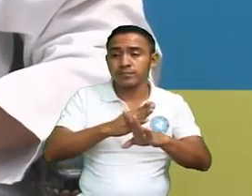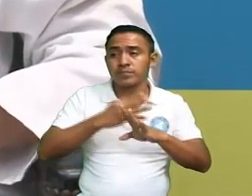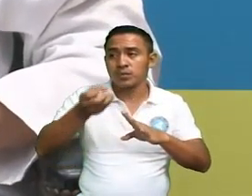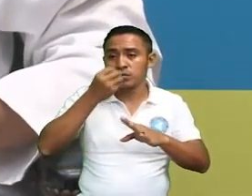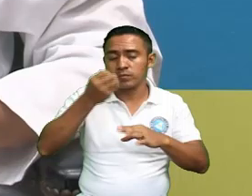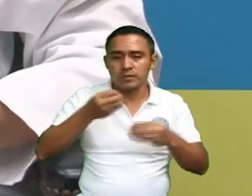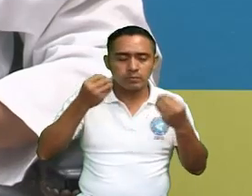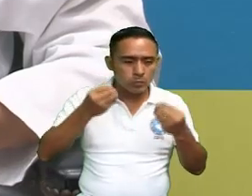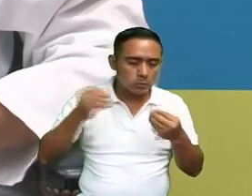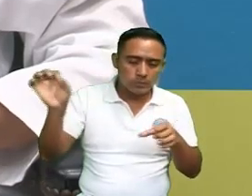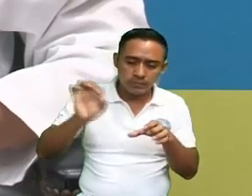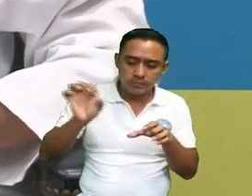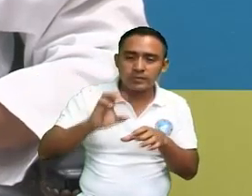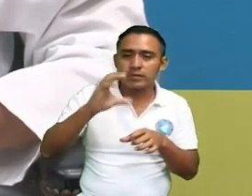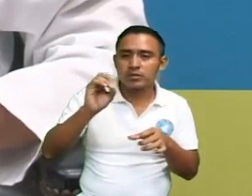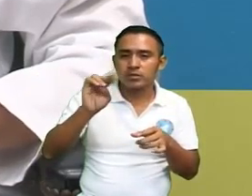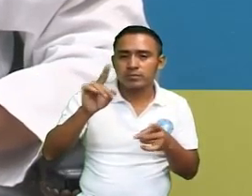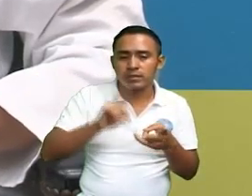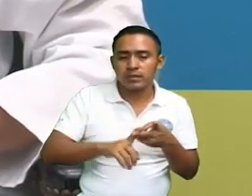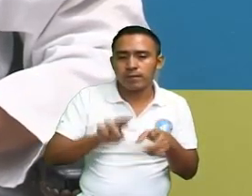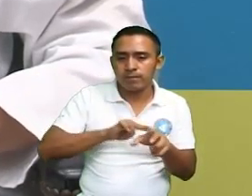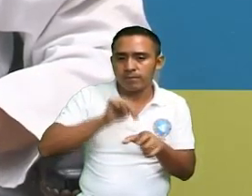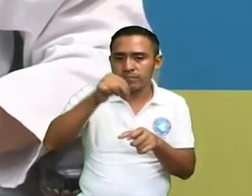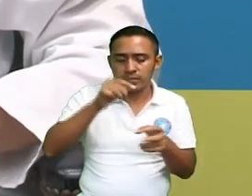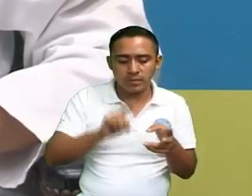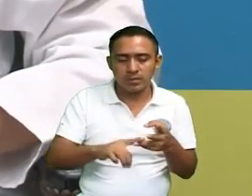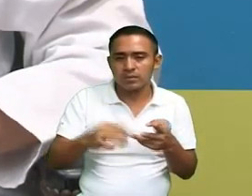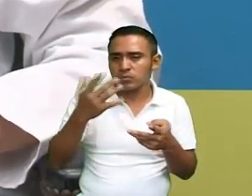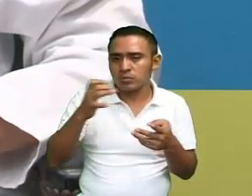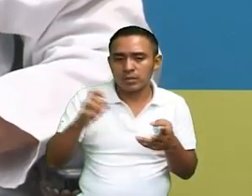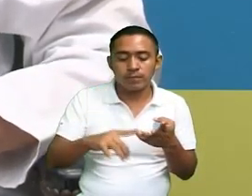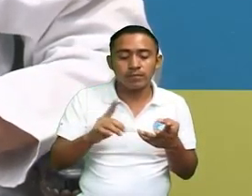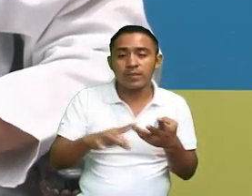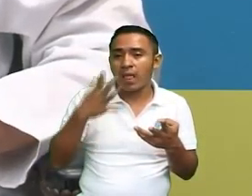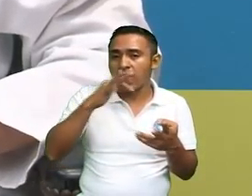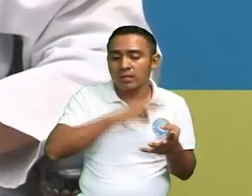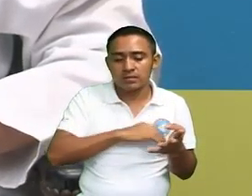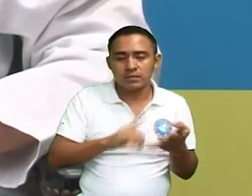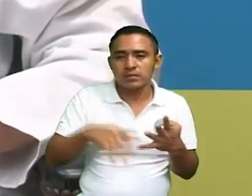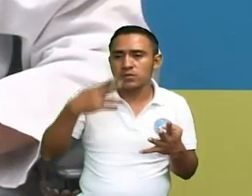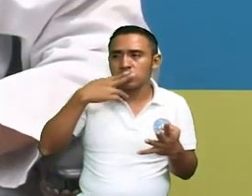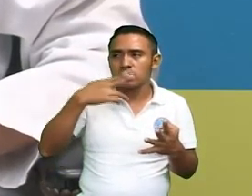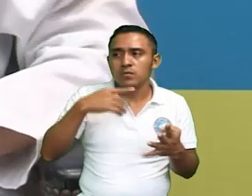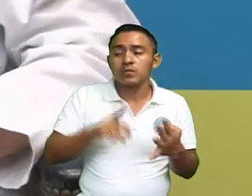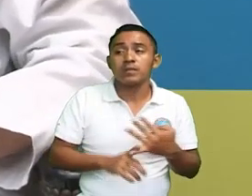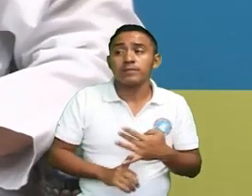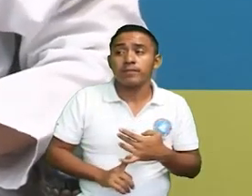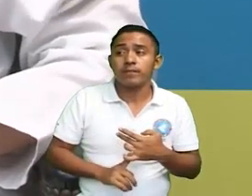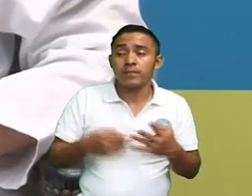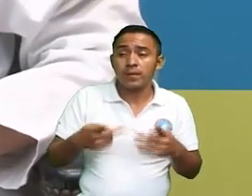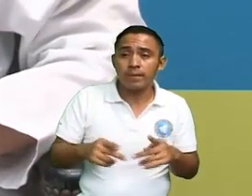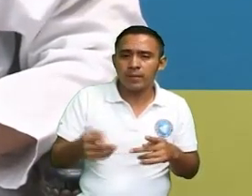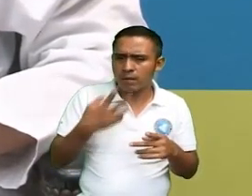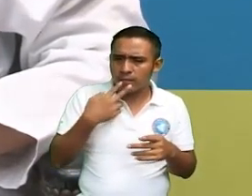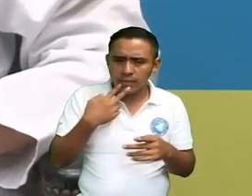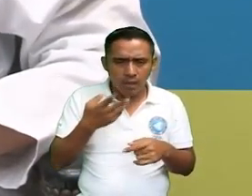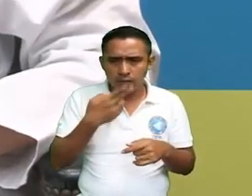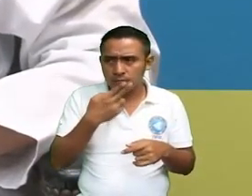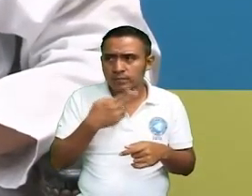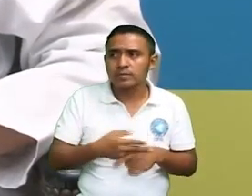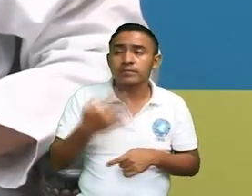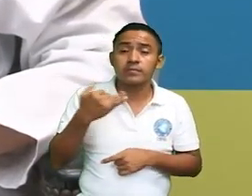muy condimentadas, la gaseosa, el chile, el fumado. Que hay personas que dicen, pero si el fumado no me hace nada. Sí, es